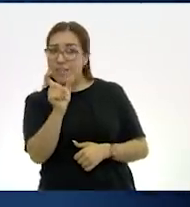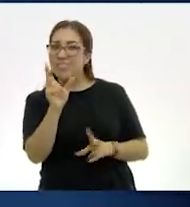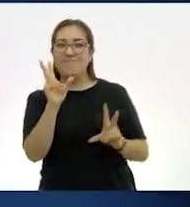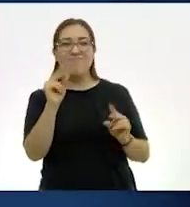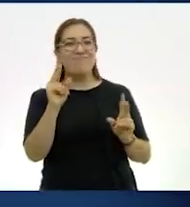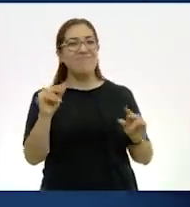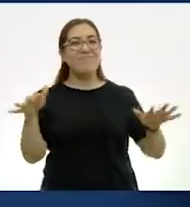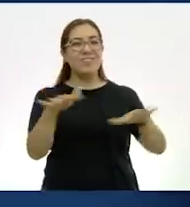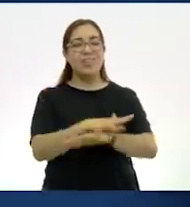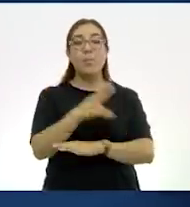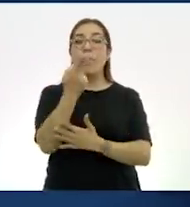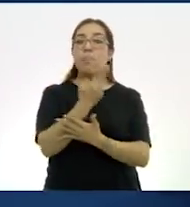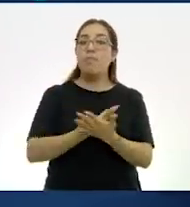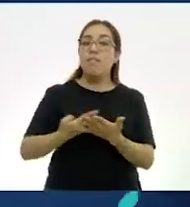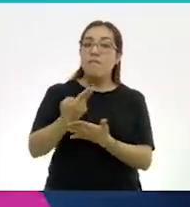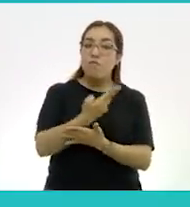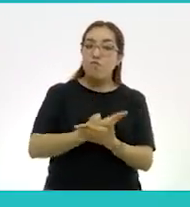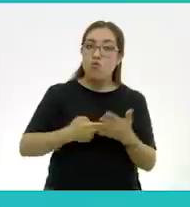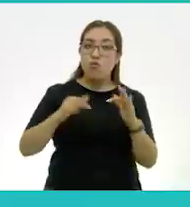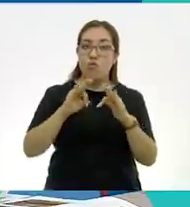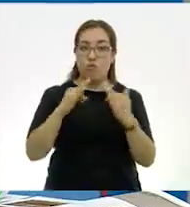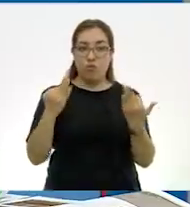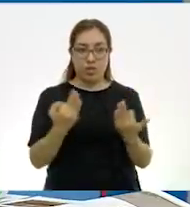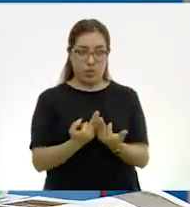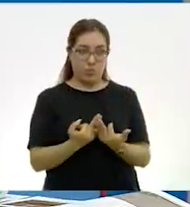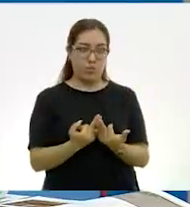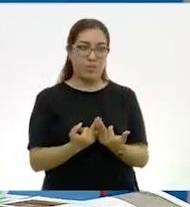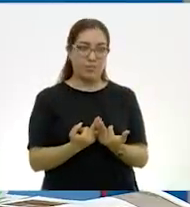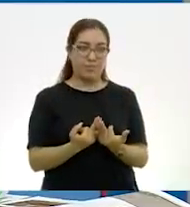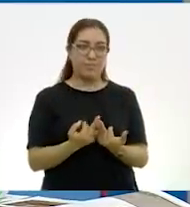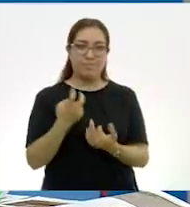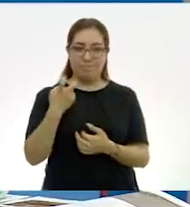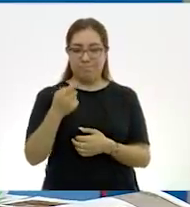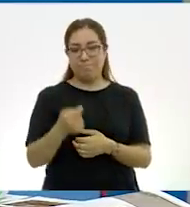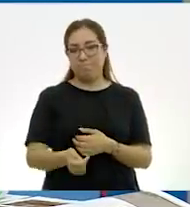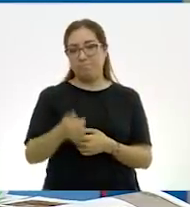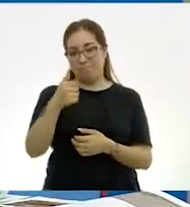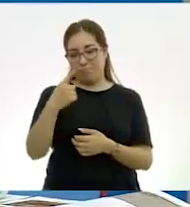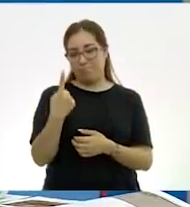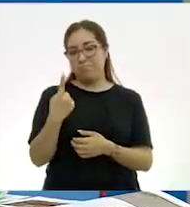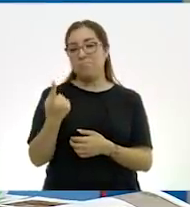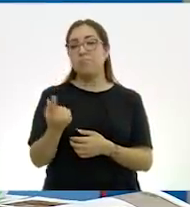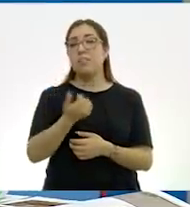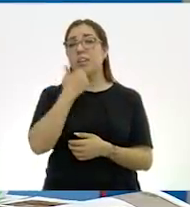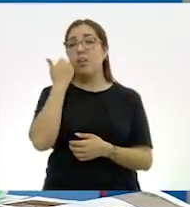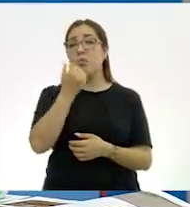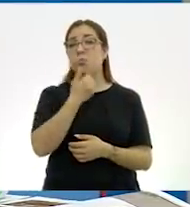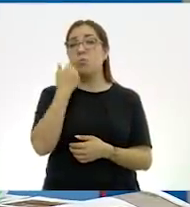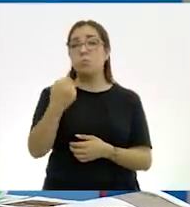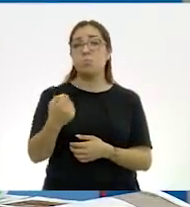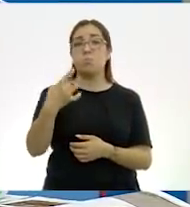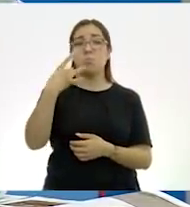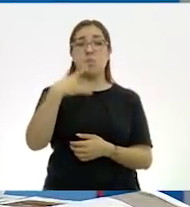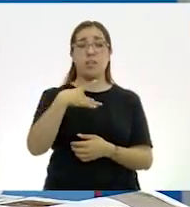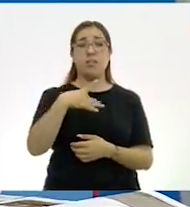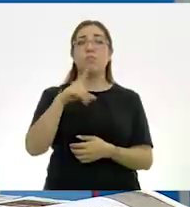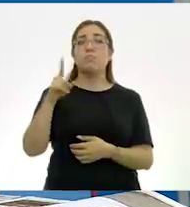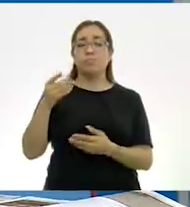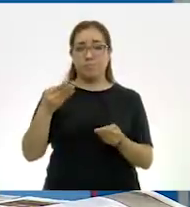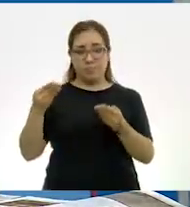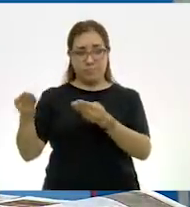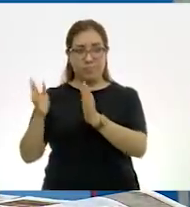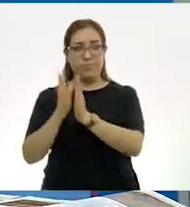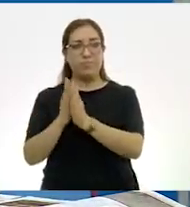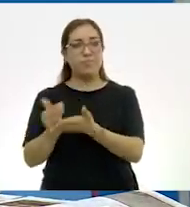figuras. Esta es la respuesta a la primera pregunta que nos enviaron los alumnos de 6º grado. Muy María, si me